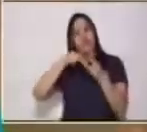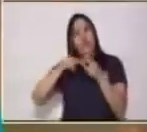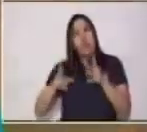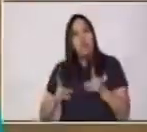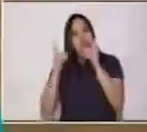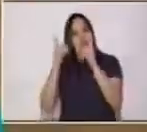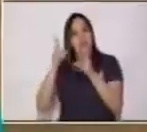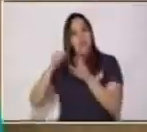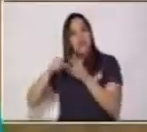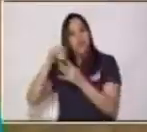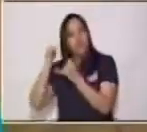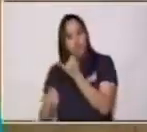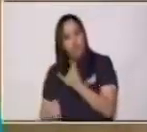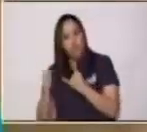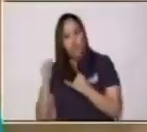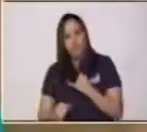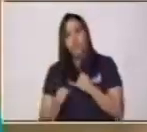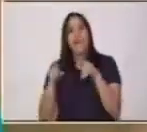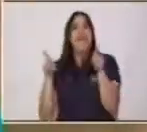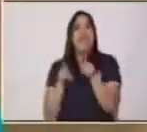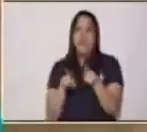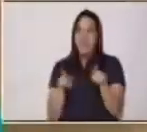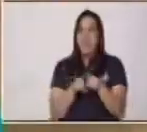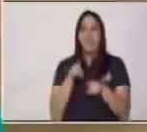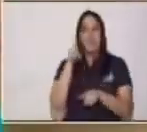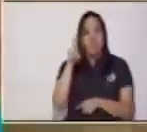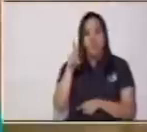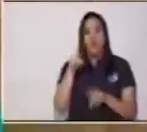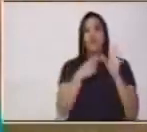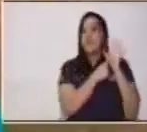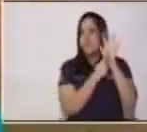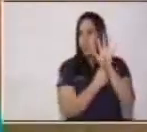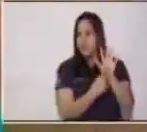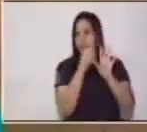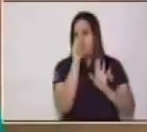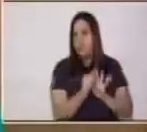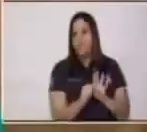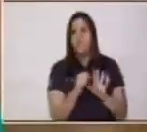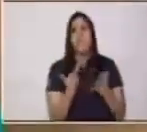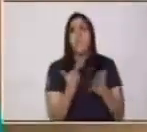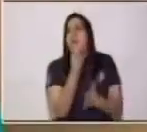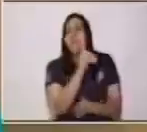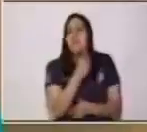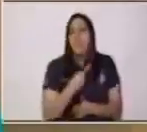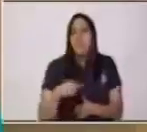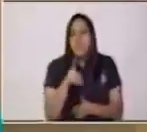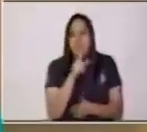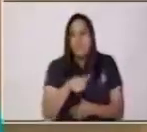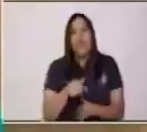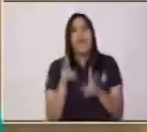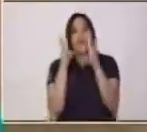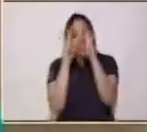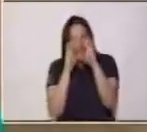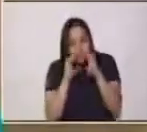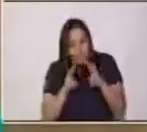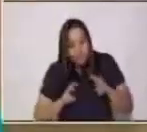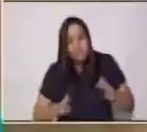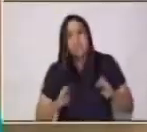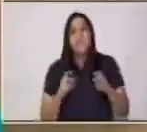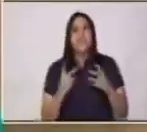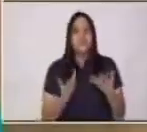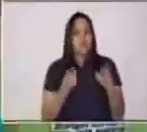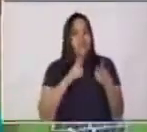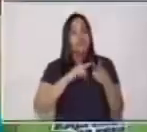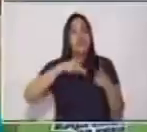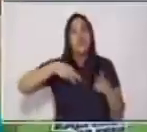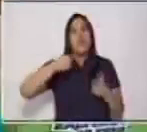cuenta, coincide con este tipo de trama. ¿Y en dónde vamos a encontrar esta trama? En los textos científicos, en los